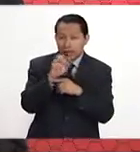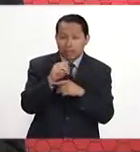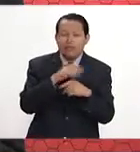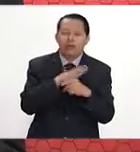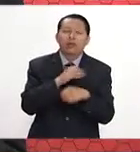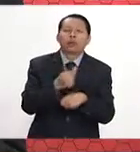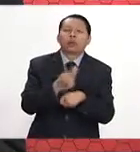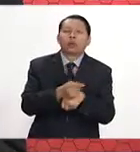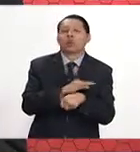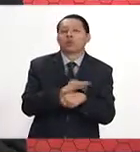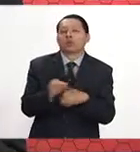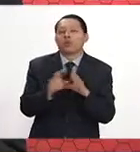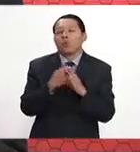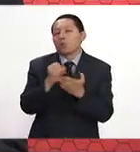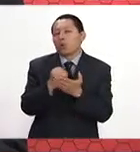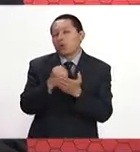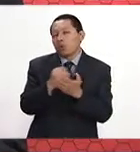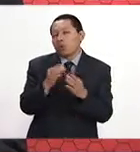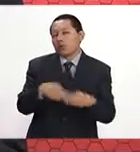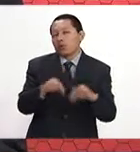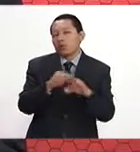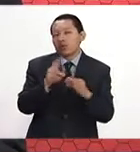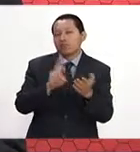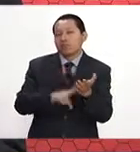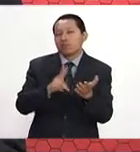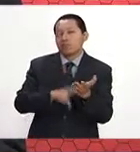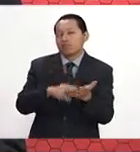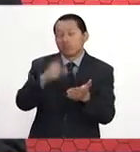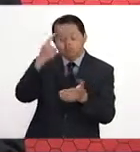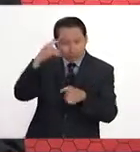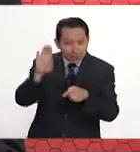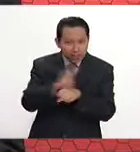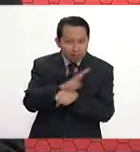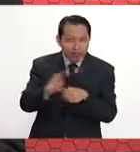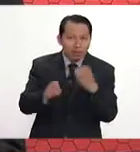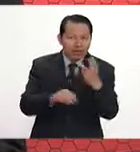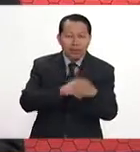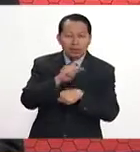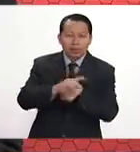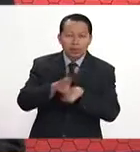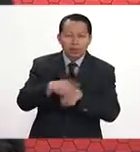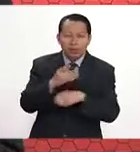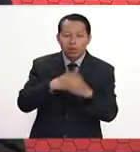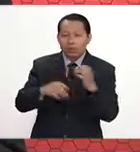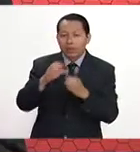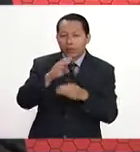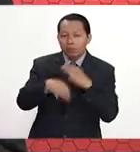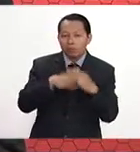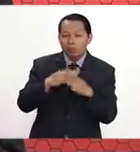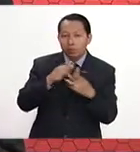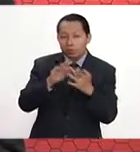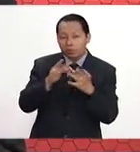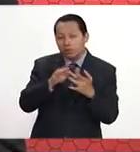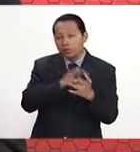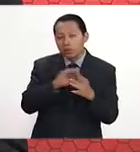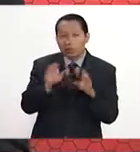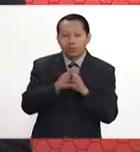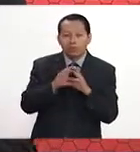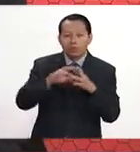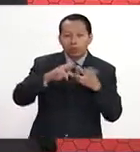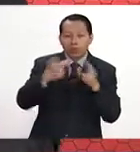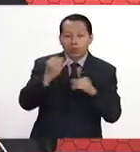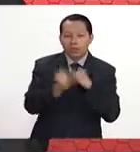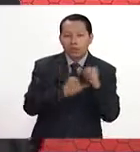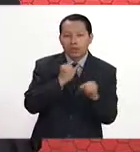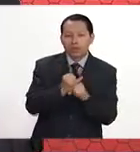creo que de oro importante, para que beneficie a los 3 países y al comercio en un mundo globalizado, en un contexto de relaciones